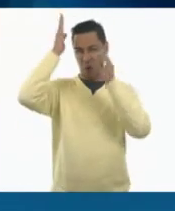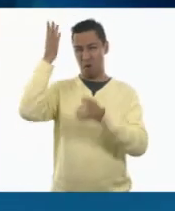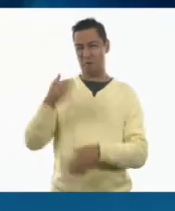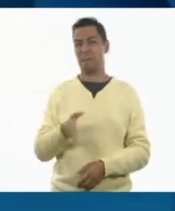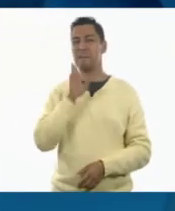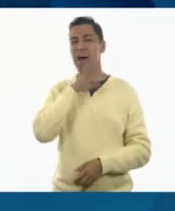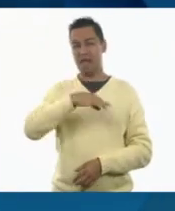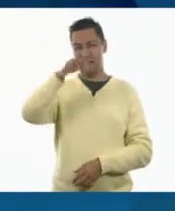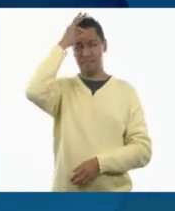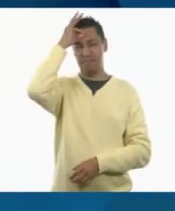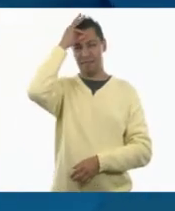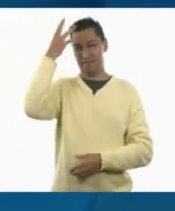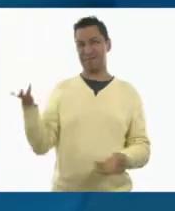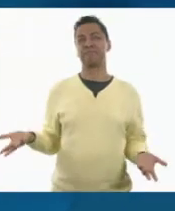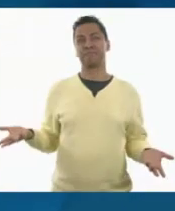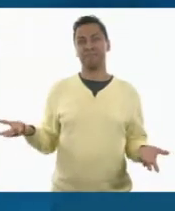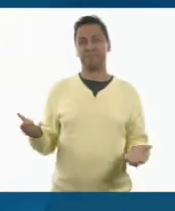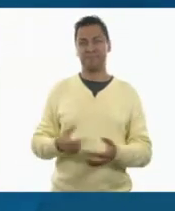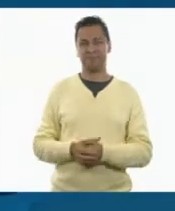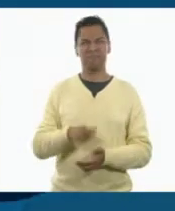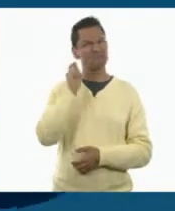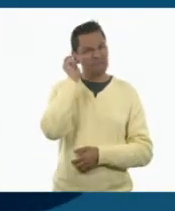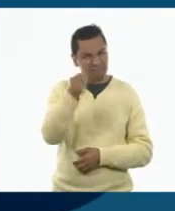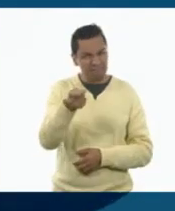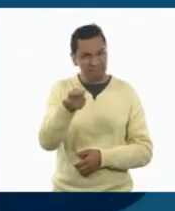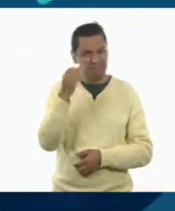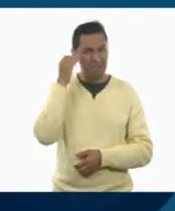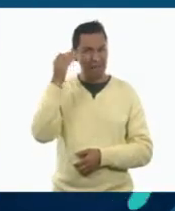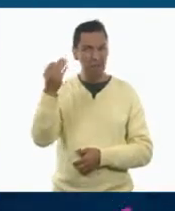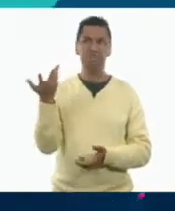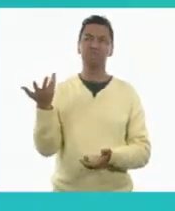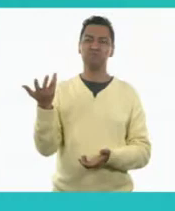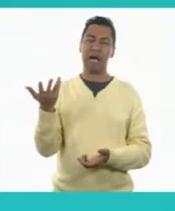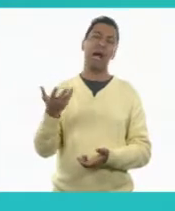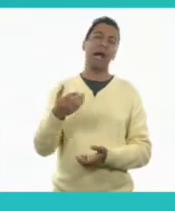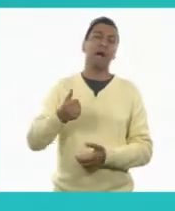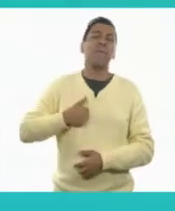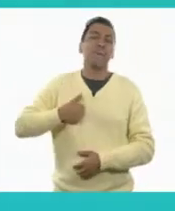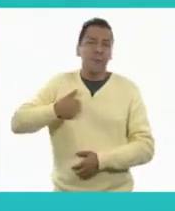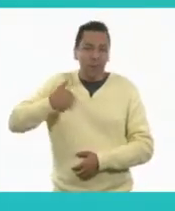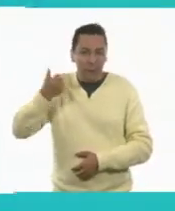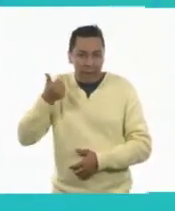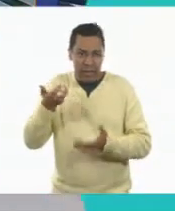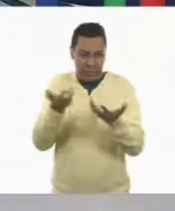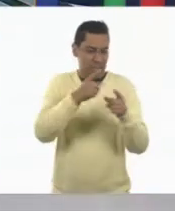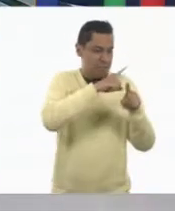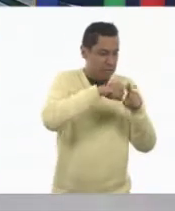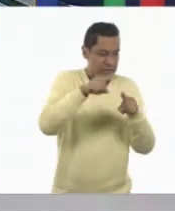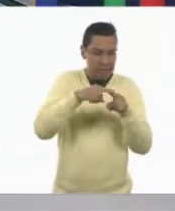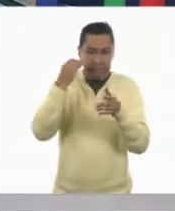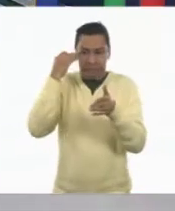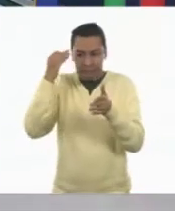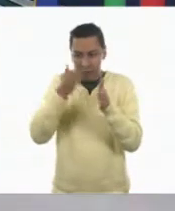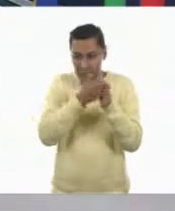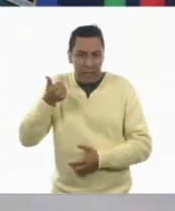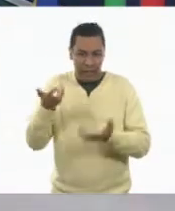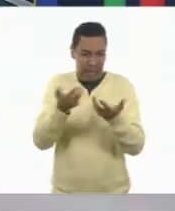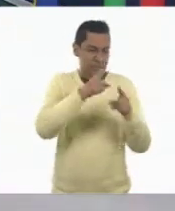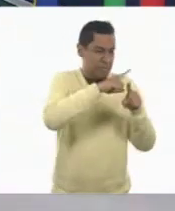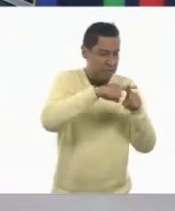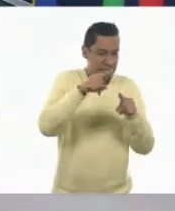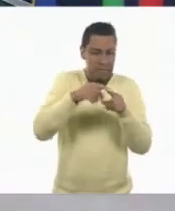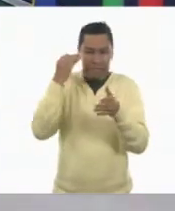bobo. El tiempo es oro y el que lo pierde es bobo. Sí. ¿Qué quiere decir eso? Que debemos de aprovechar todo nuestro